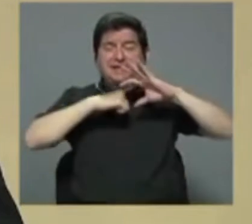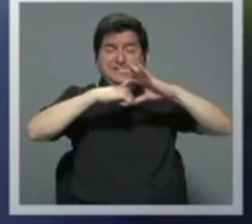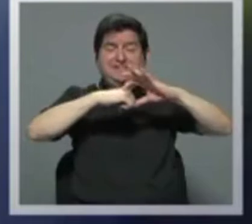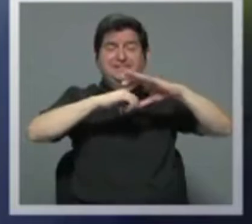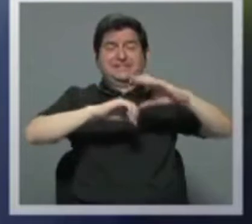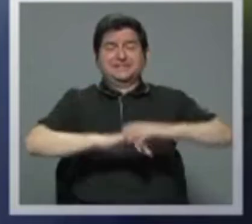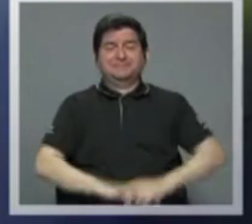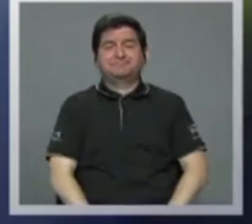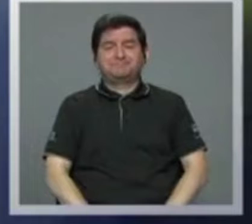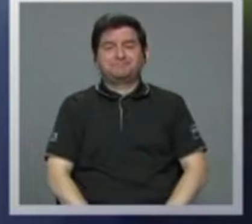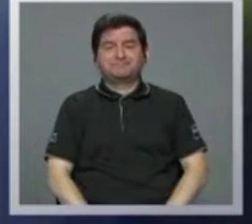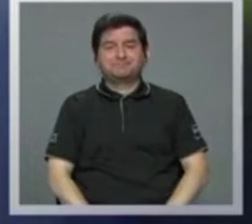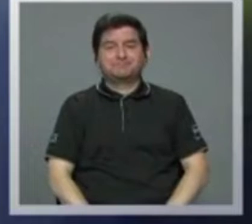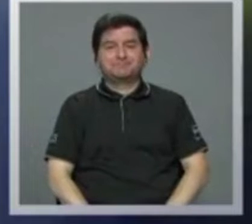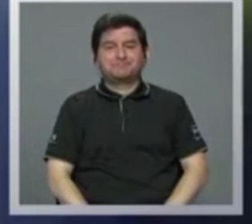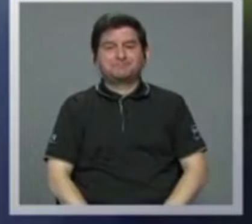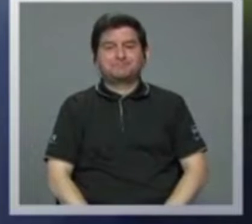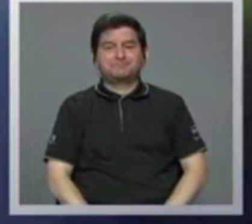nuestro.